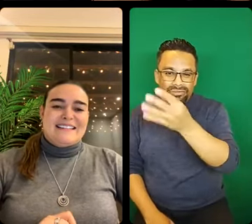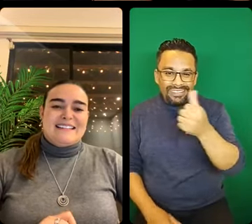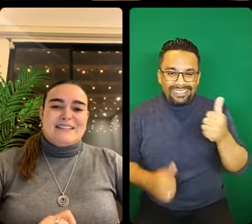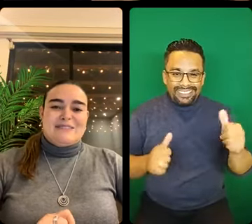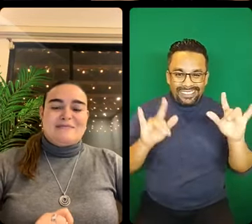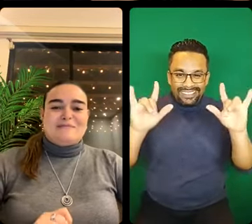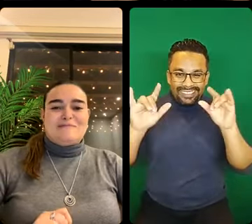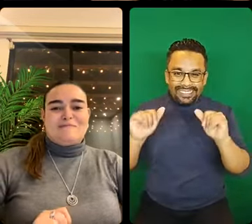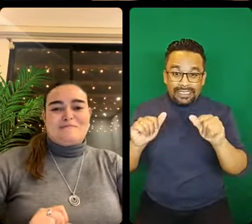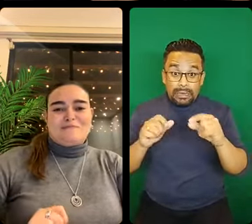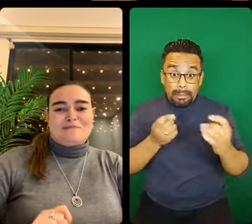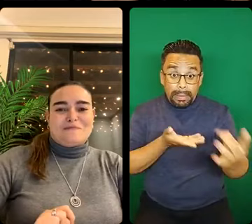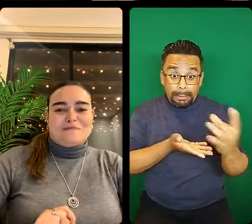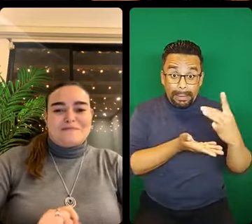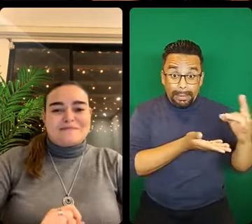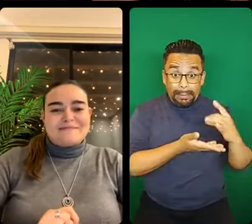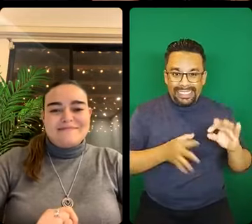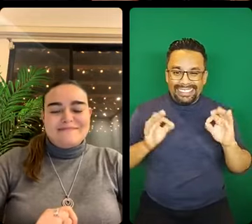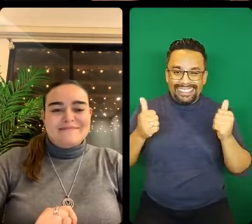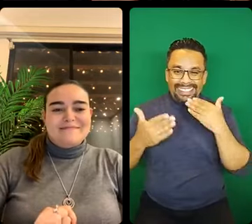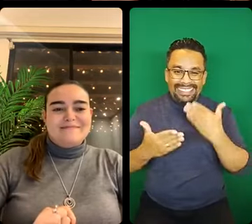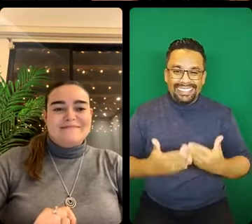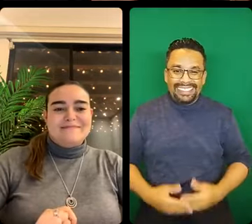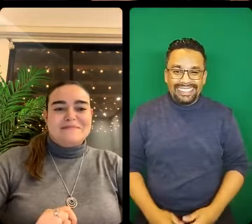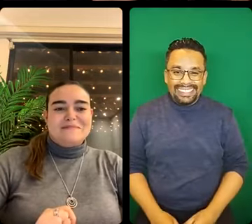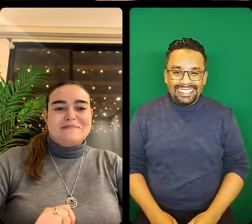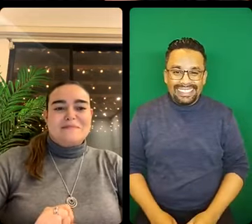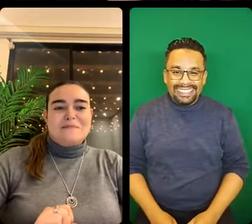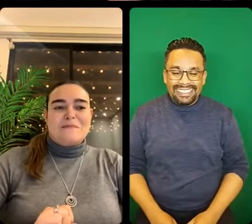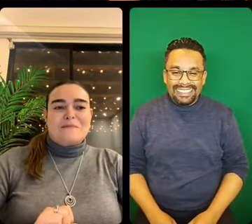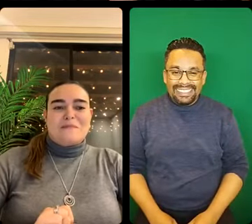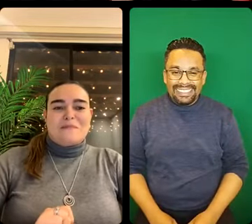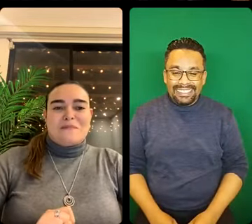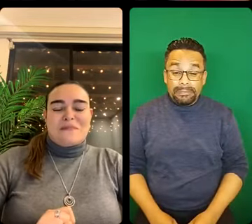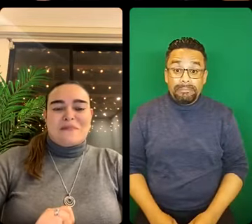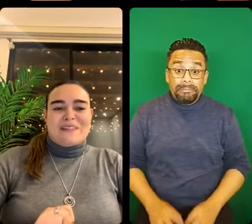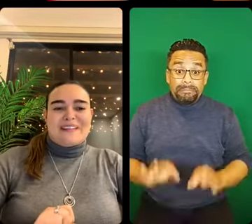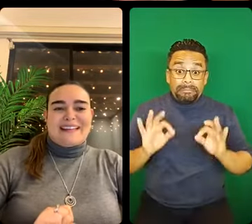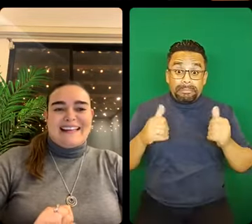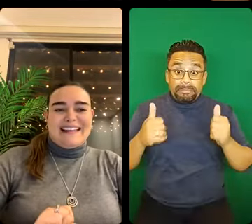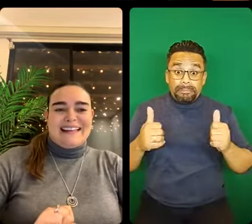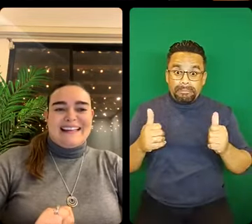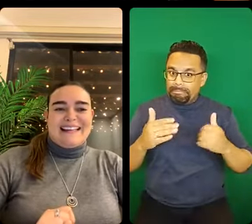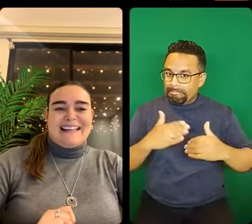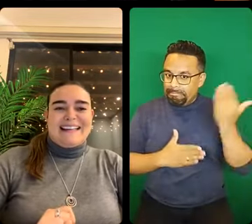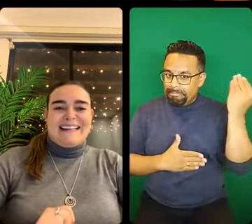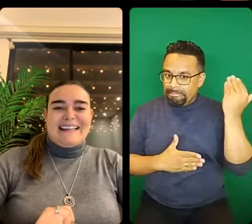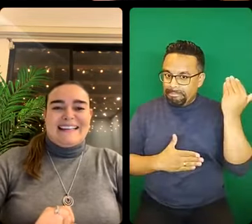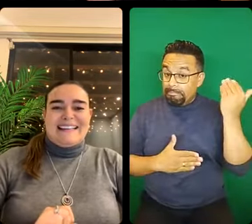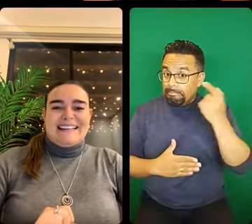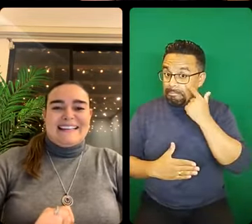lindo. Sí, muchas gracias. Listo, entonces me voy ahora sí. Pongan atención, pues, que me voy entonces